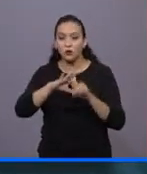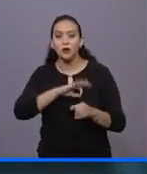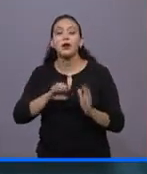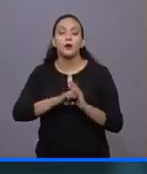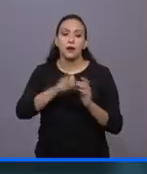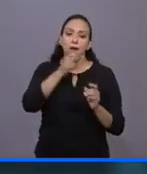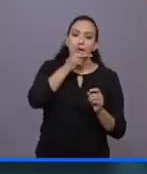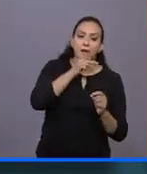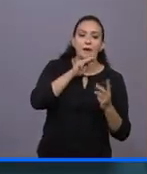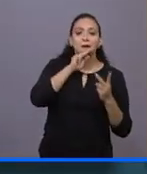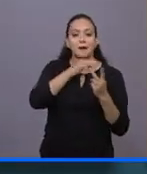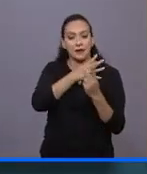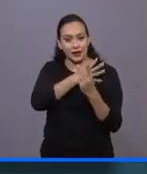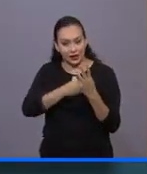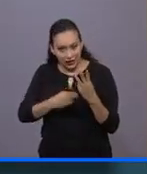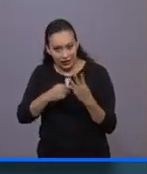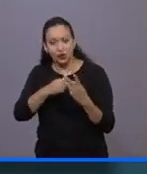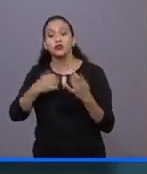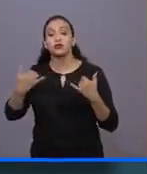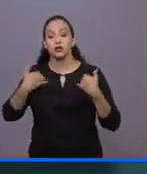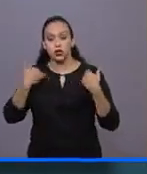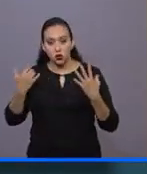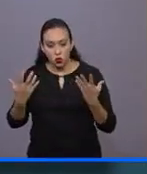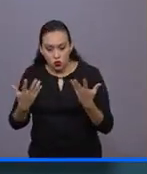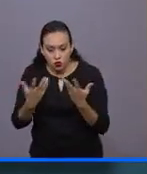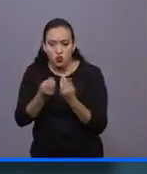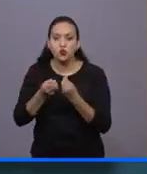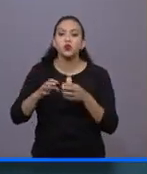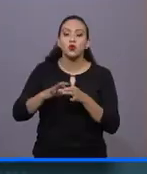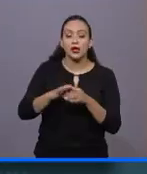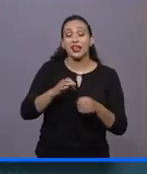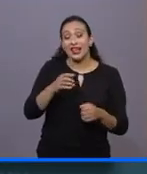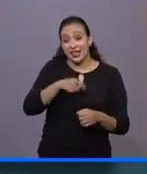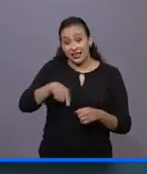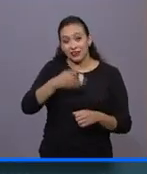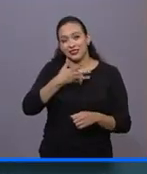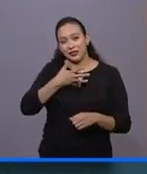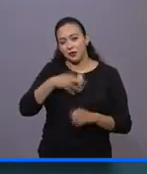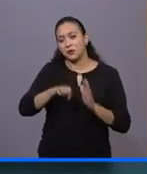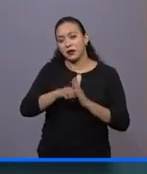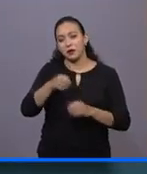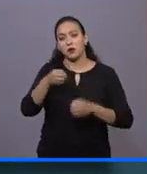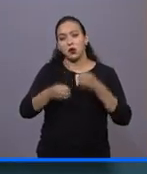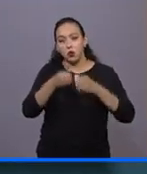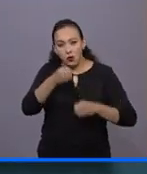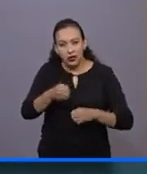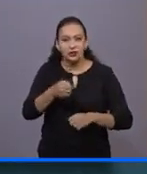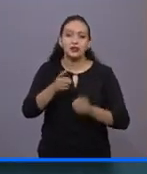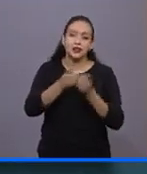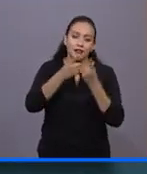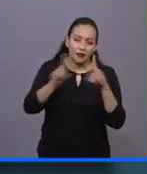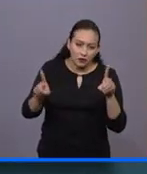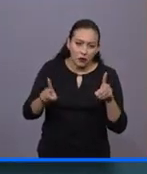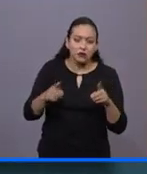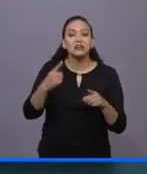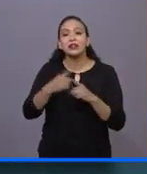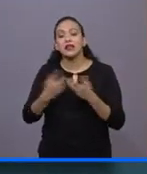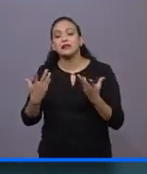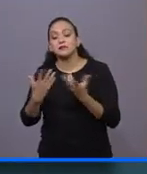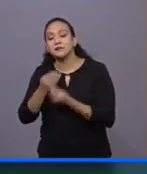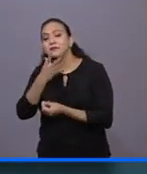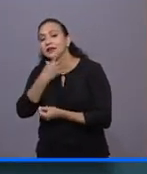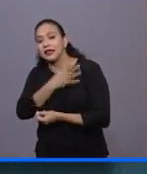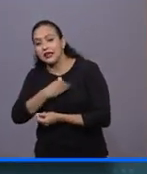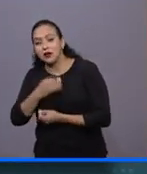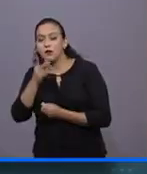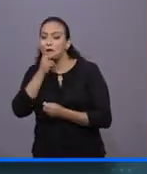padres, madres, infancias y adolescencias involucradas en juicios de divorcio, guardia y custodia desarrollan